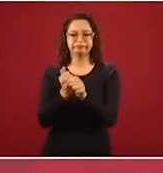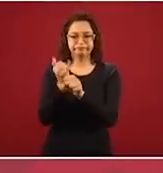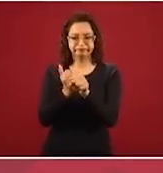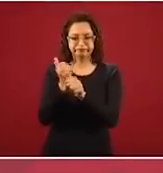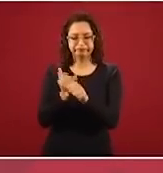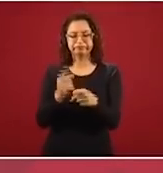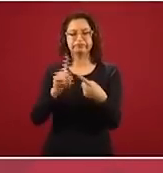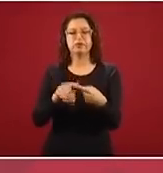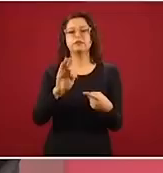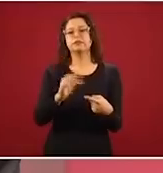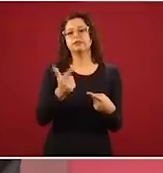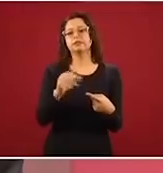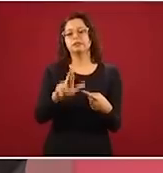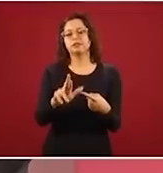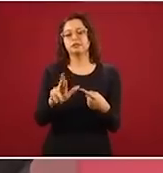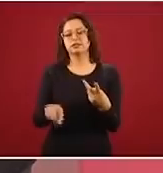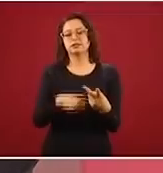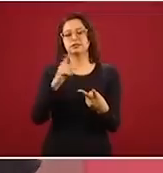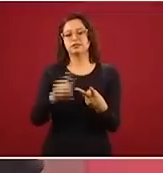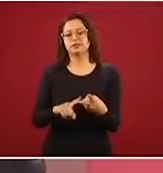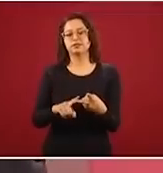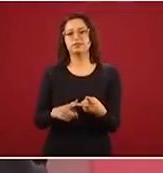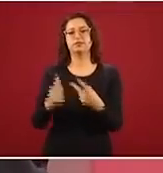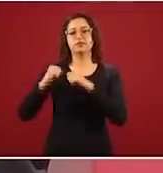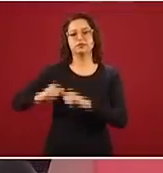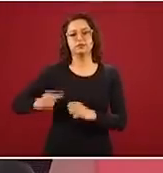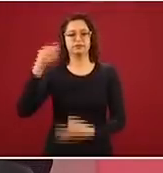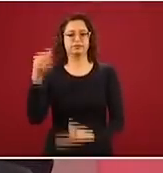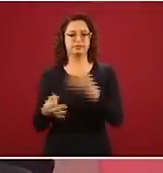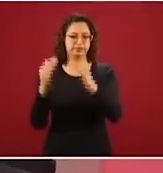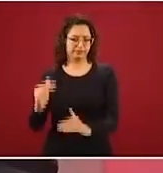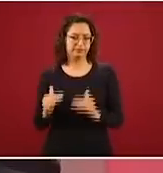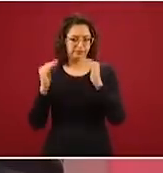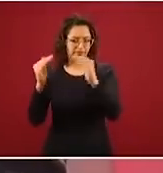la Fiscalía y el Poder Judicial.